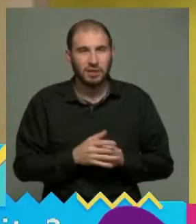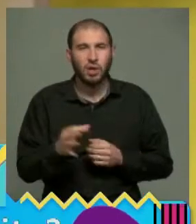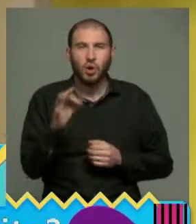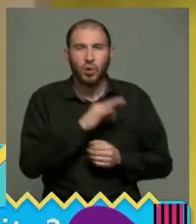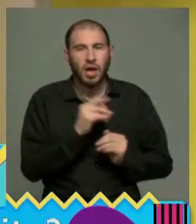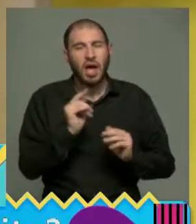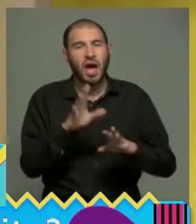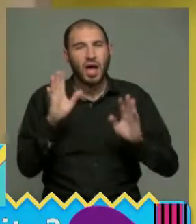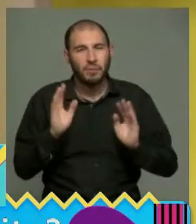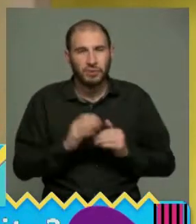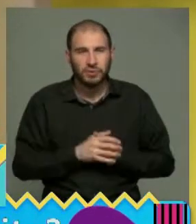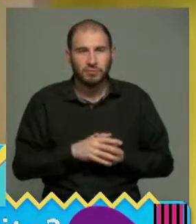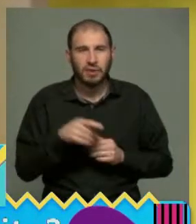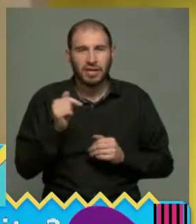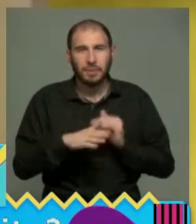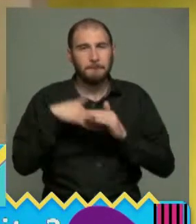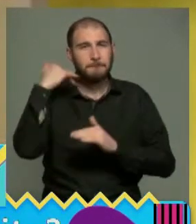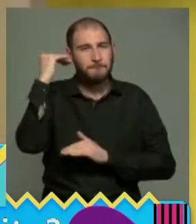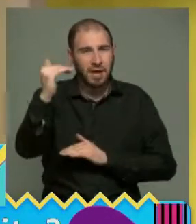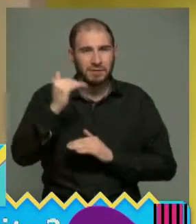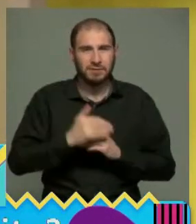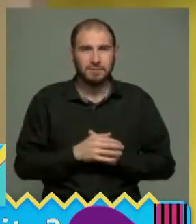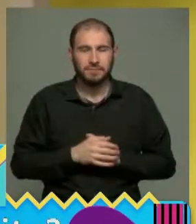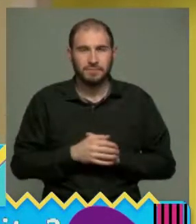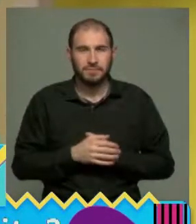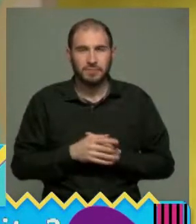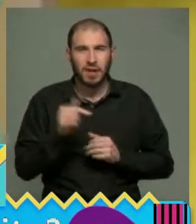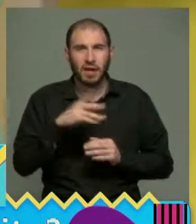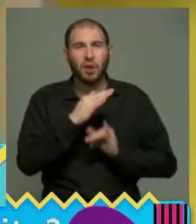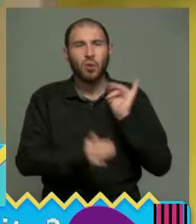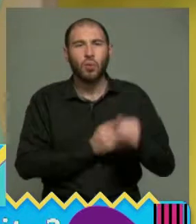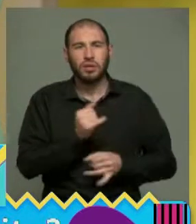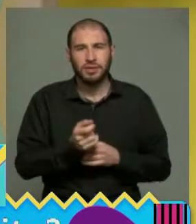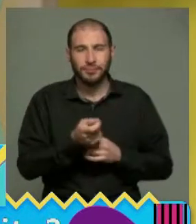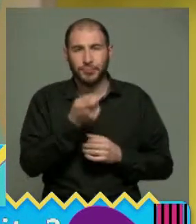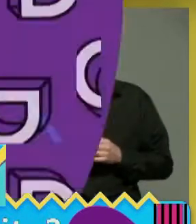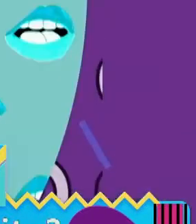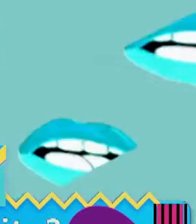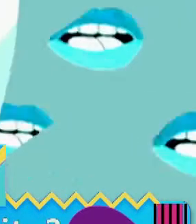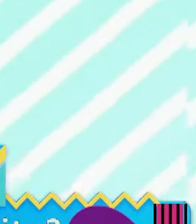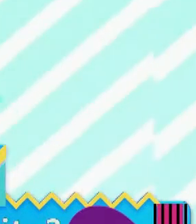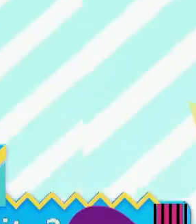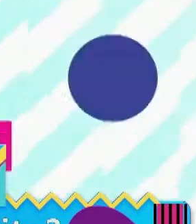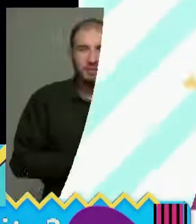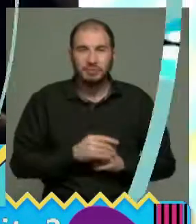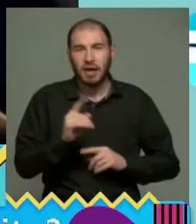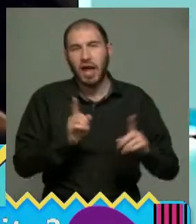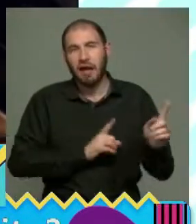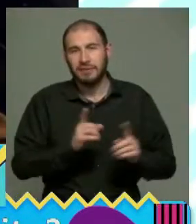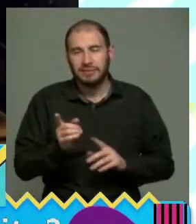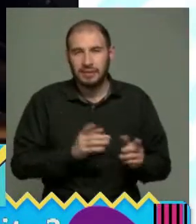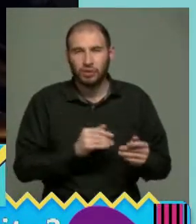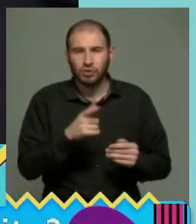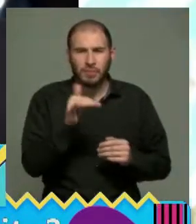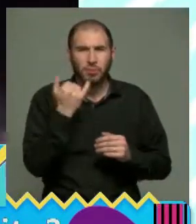puede que todavía sean mayores a los que se dice? Me refiero a que, bueno, por ahí hay situaciones en donde